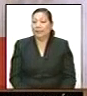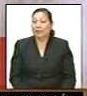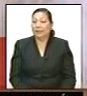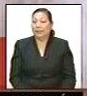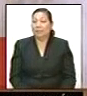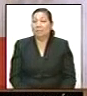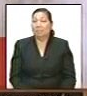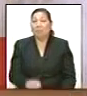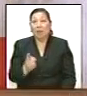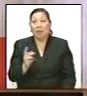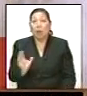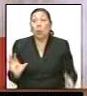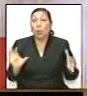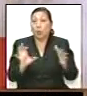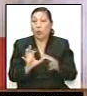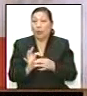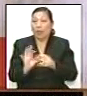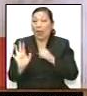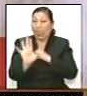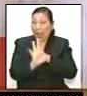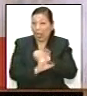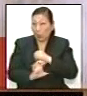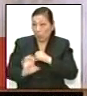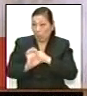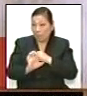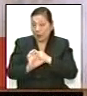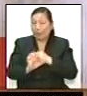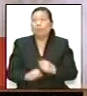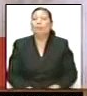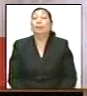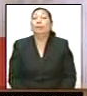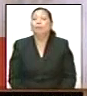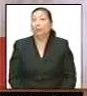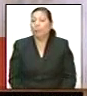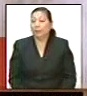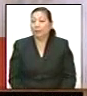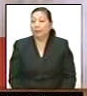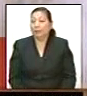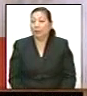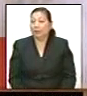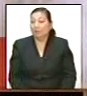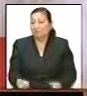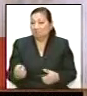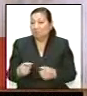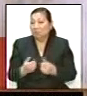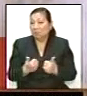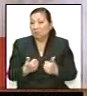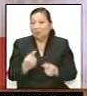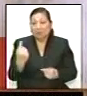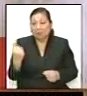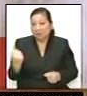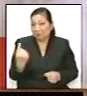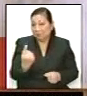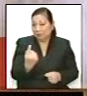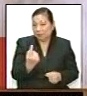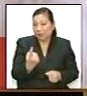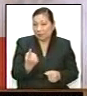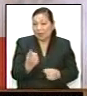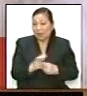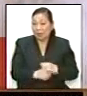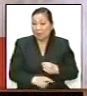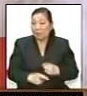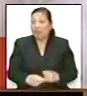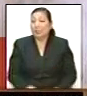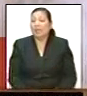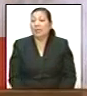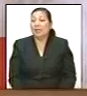un europeo evidentemente es un actor muy importante para la alianza del pacífico individualmente para cada uno de nuestros países